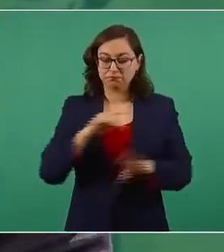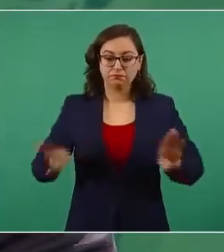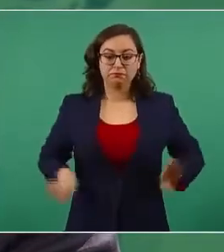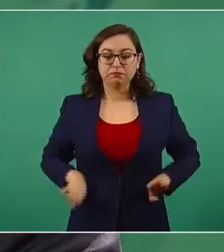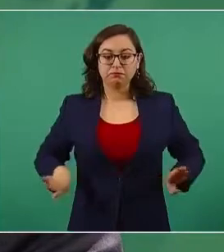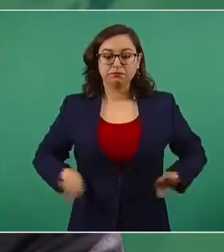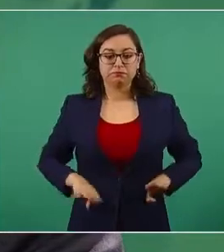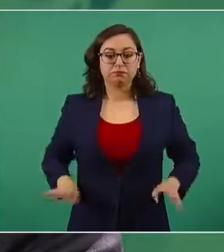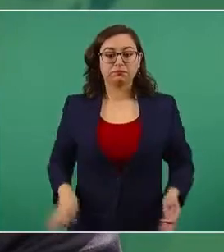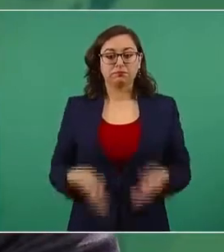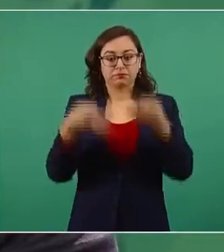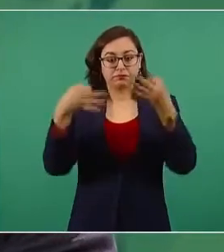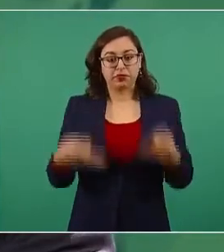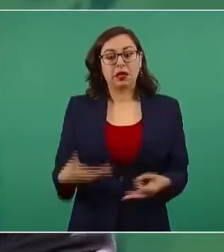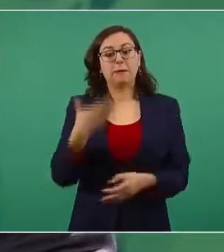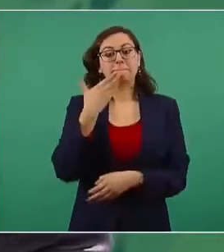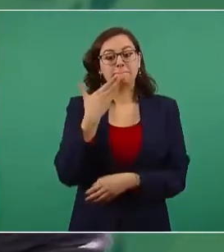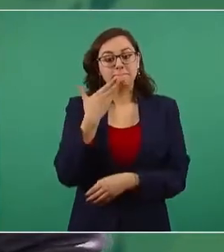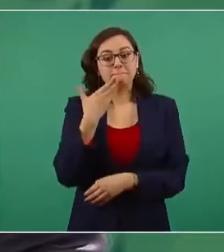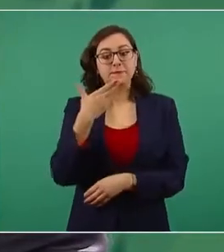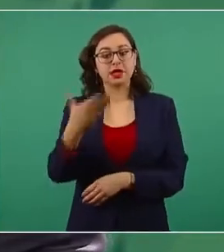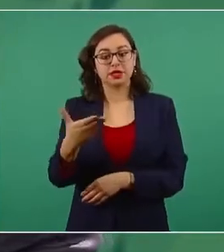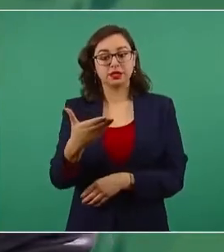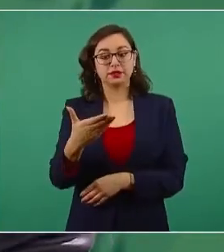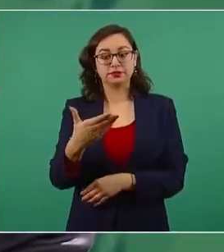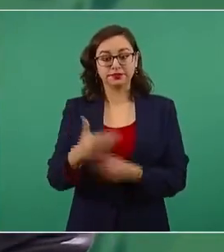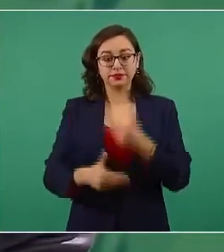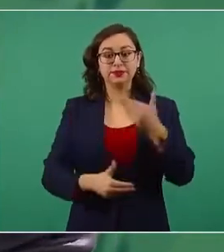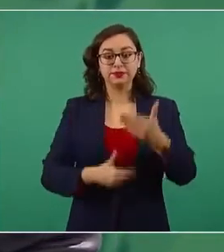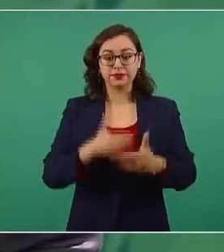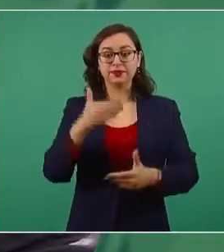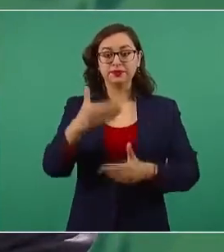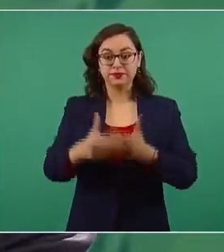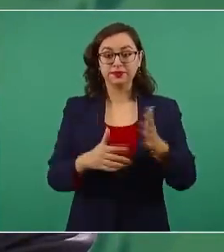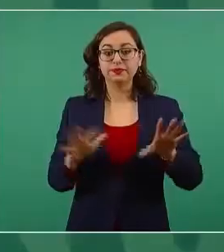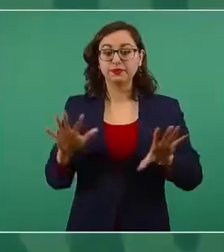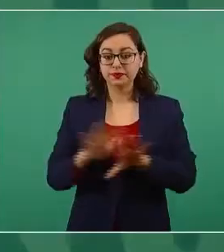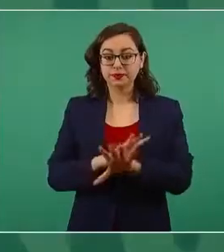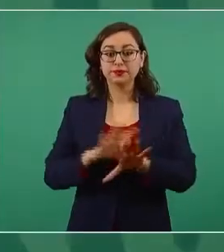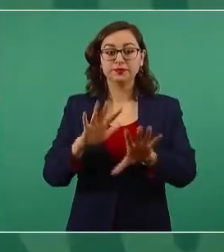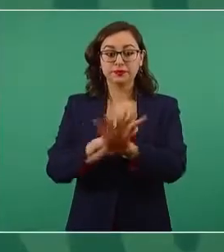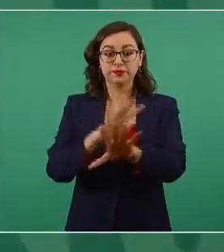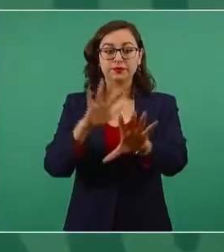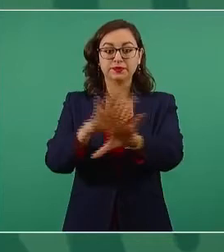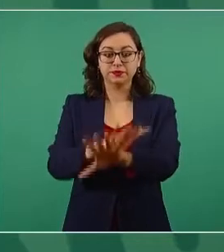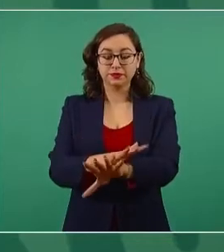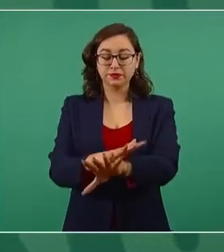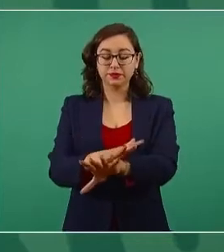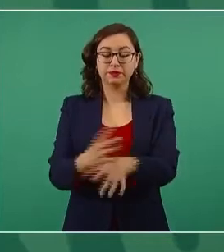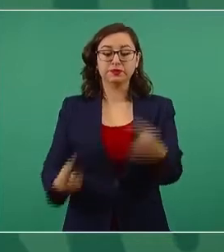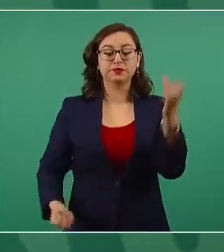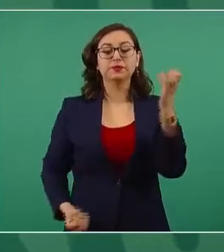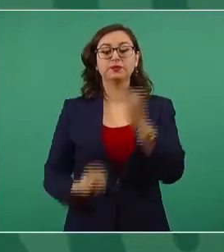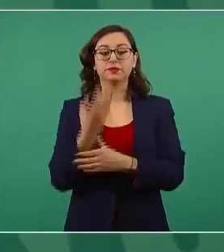de que se está cambiando, de que hay una transformación.